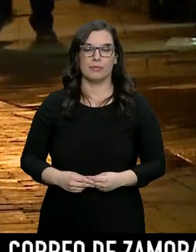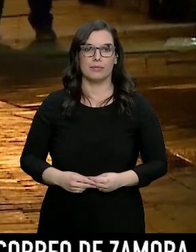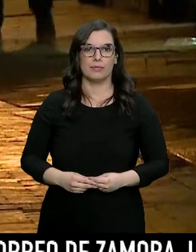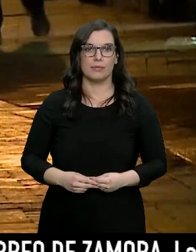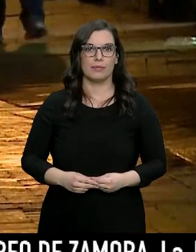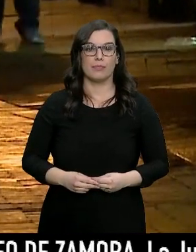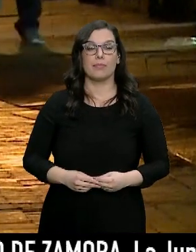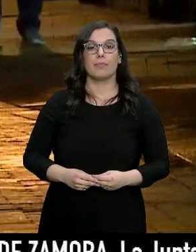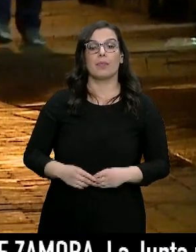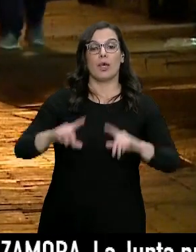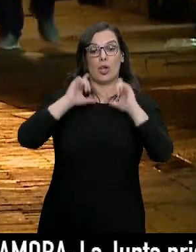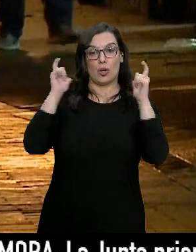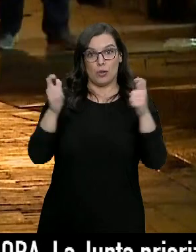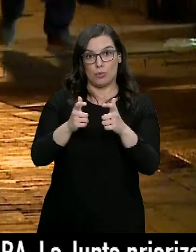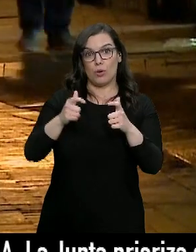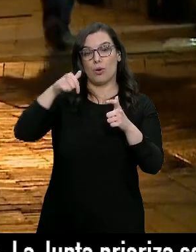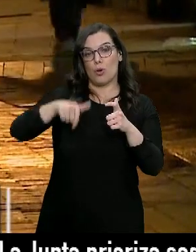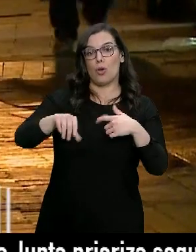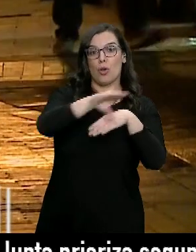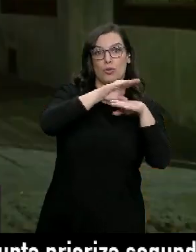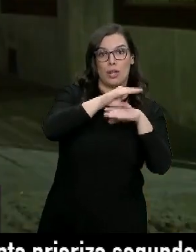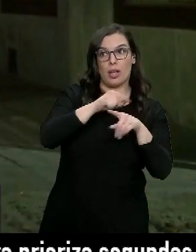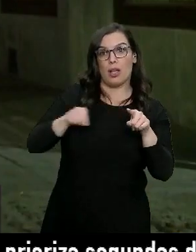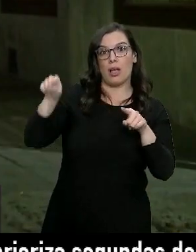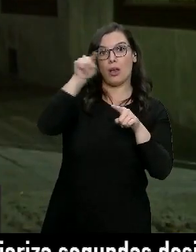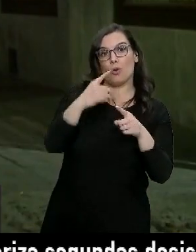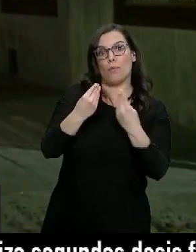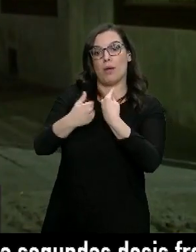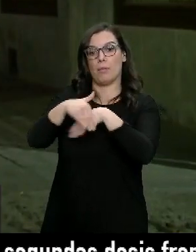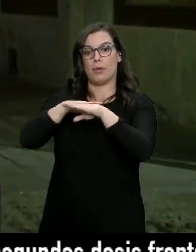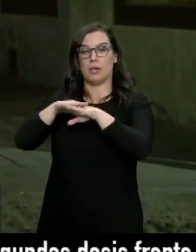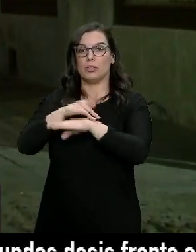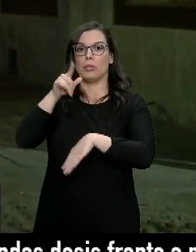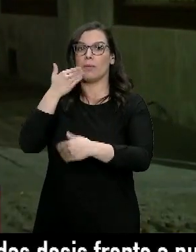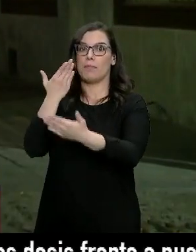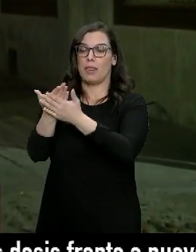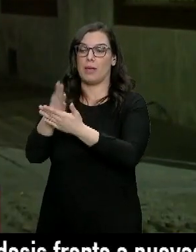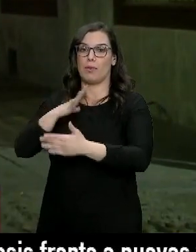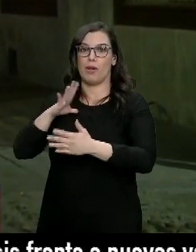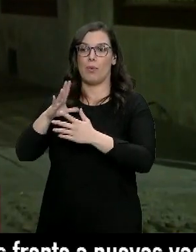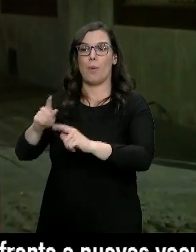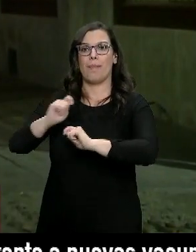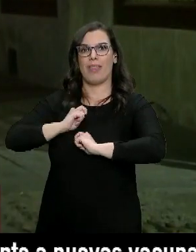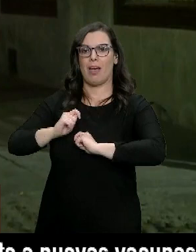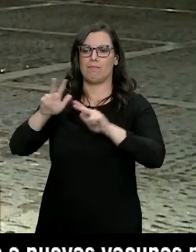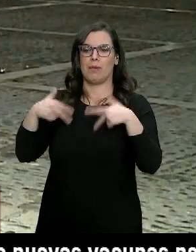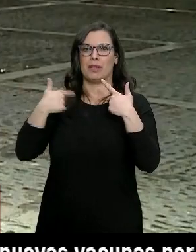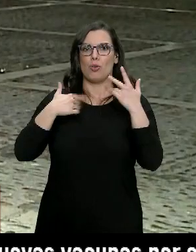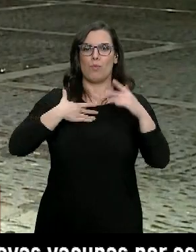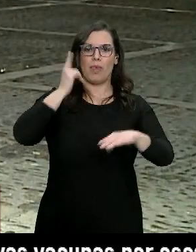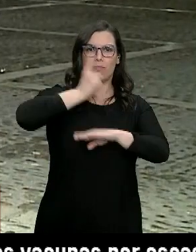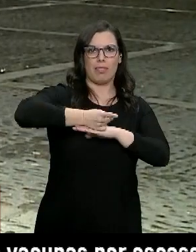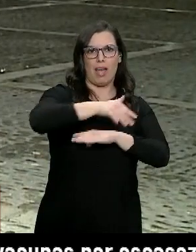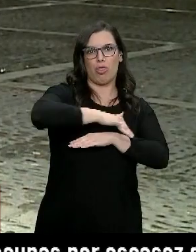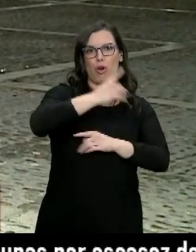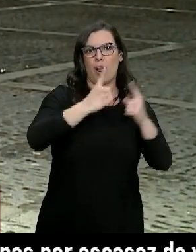En la Interterritorial de Salud, Castilla y León también pedirá la herramienta jurídica para decretar un confinamiento domiciliario. Hay zonas que